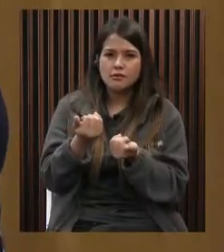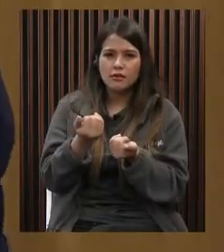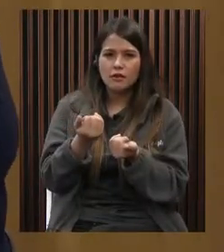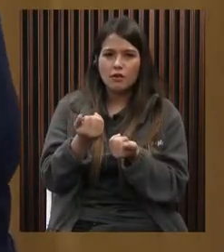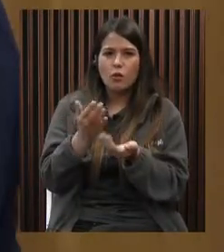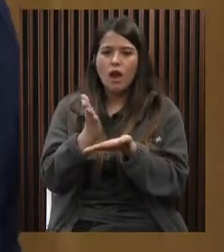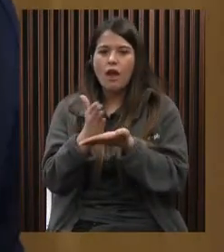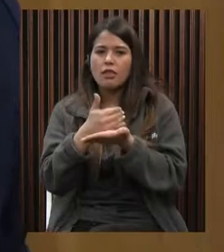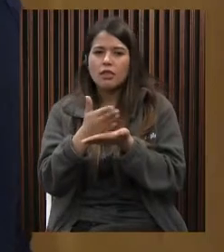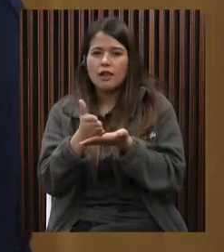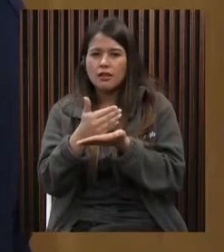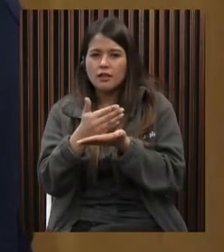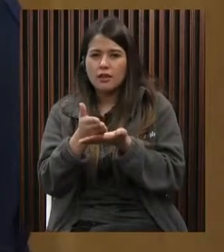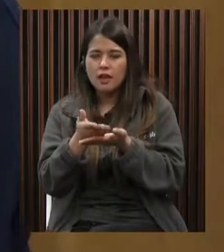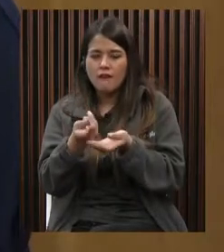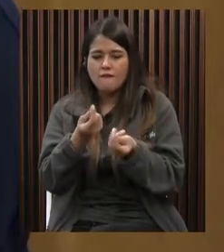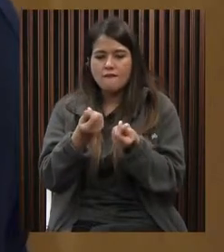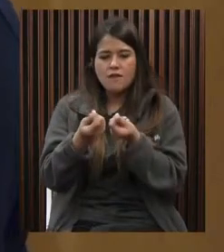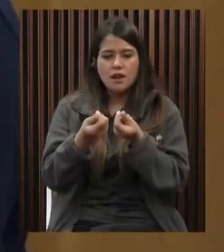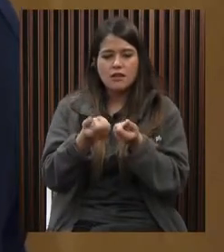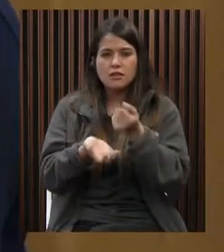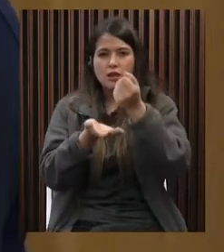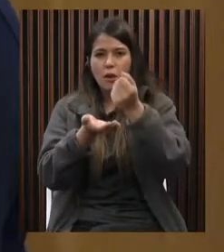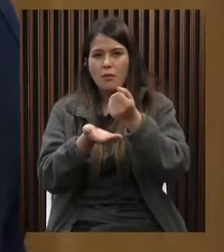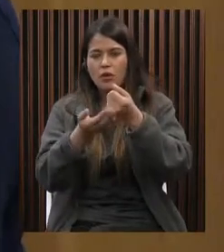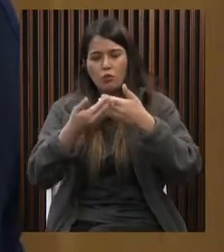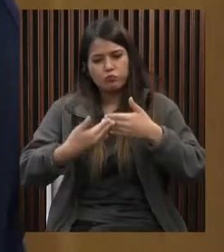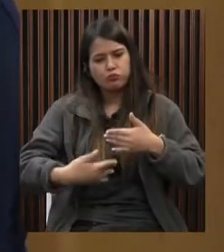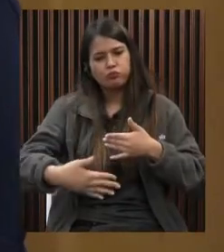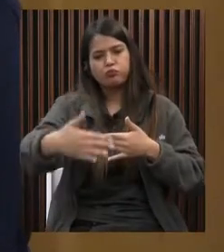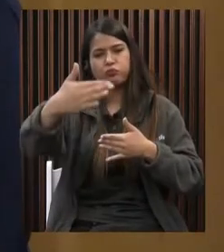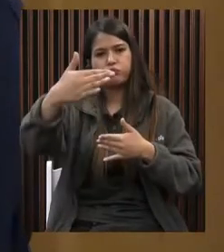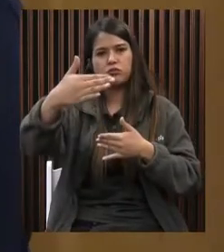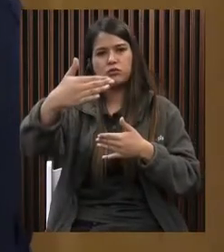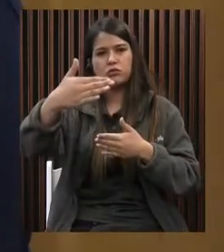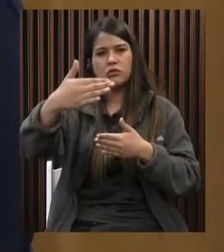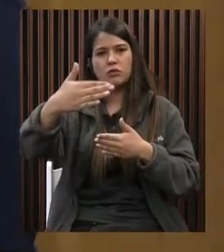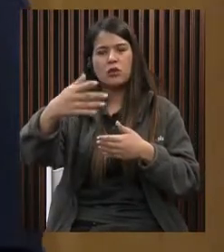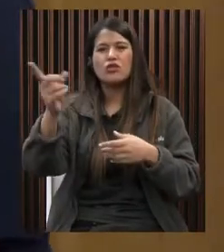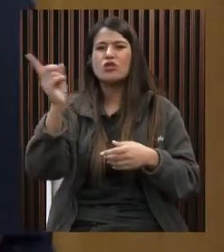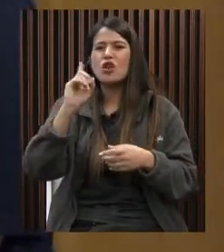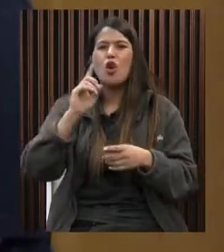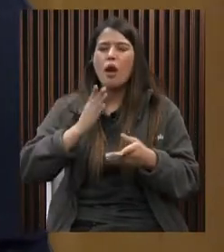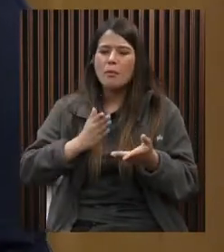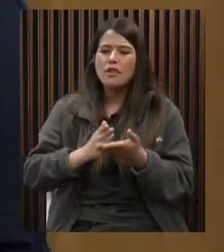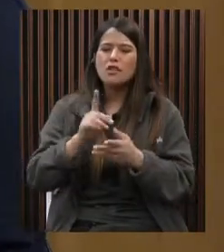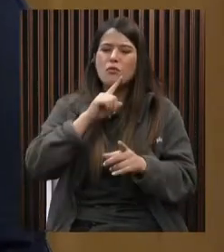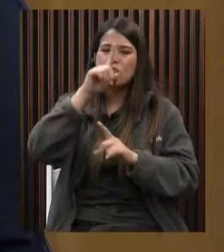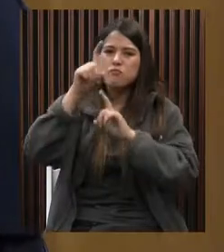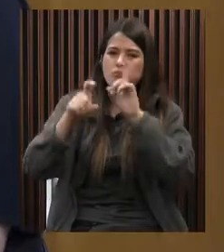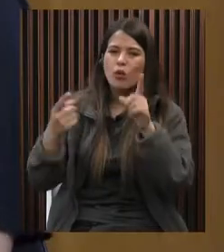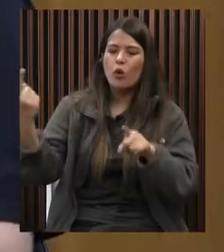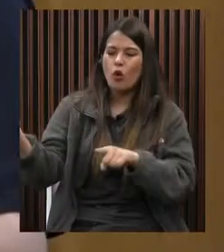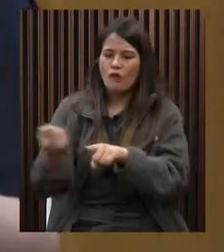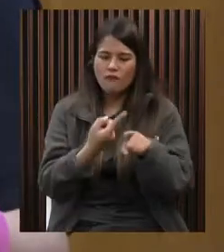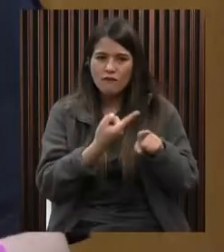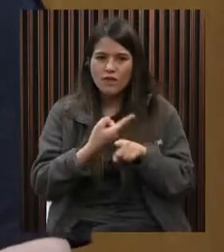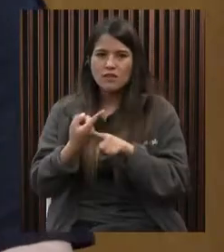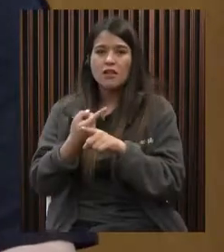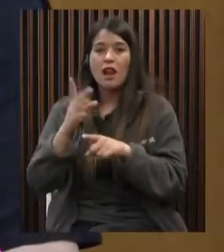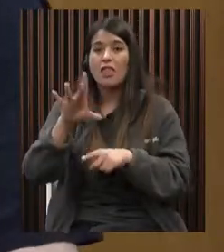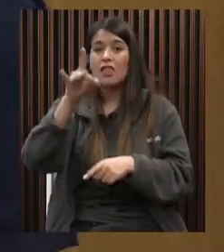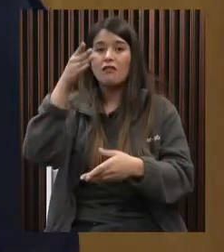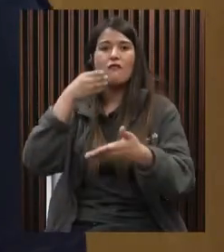una estrategia de financiamiento a largo plazo. Pero si no iniciamos la conversación y no comenzamos a trabajar identificando las